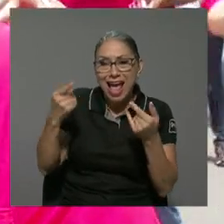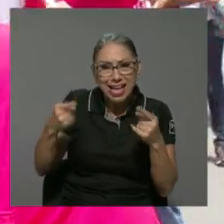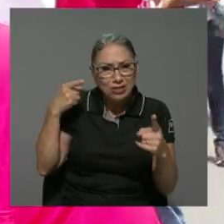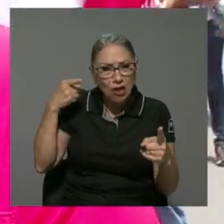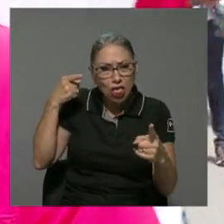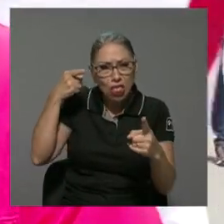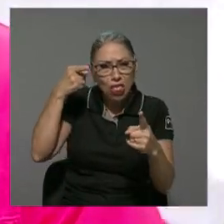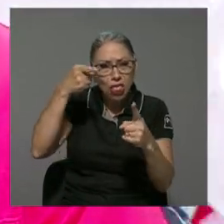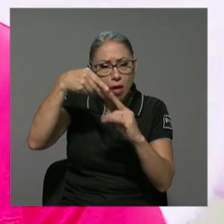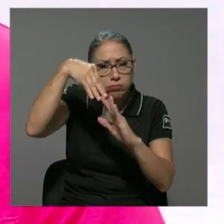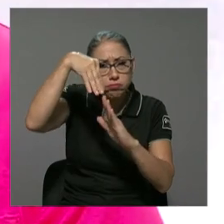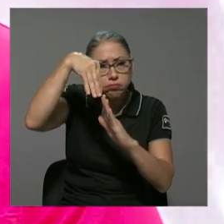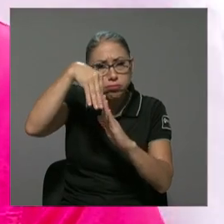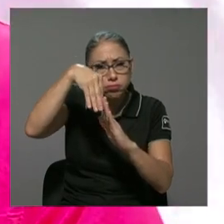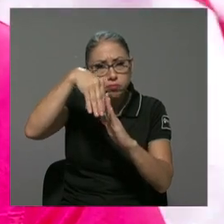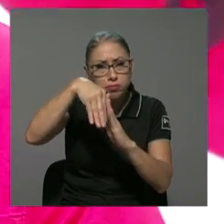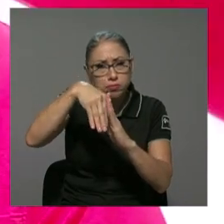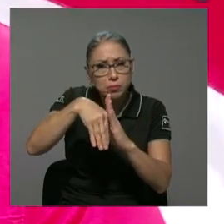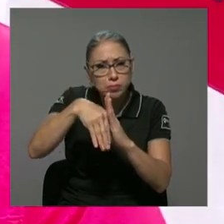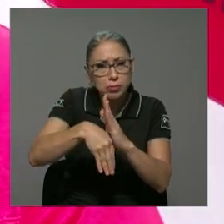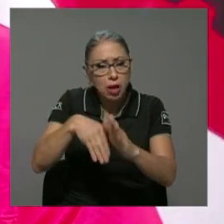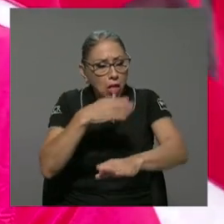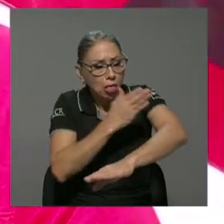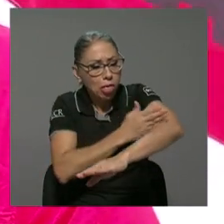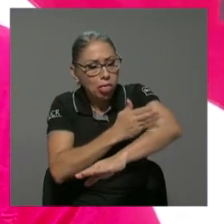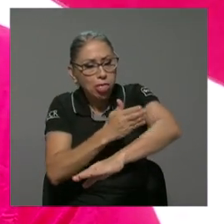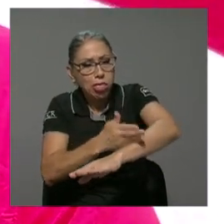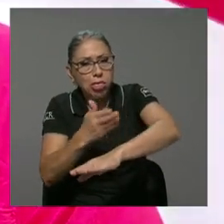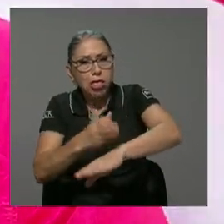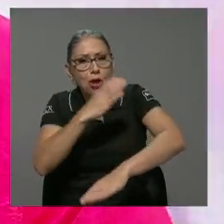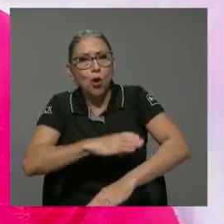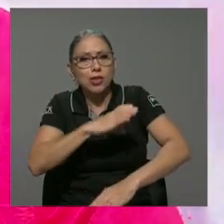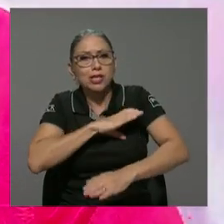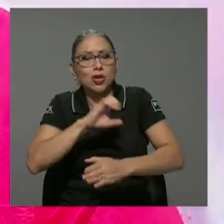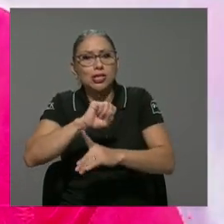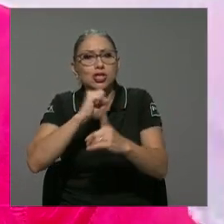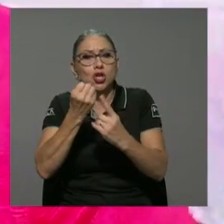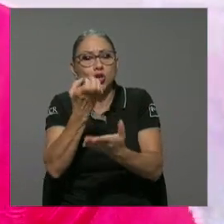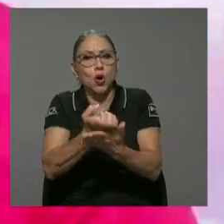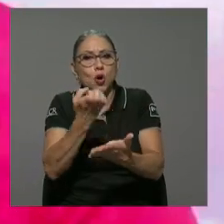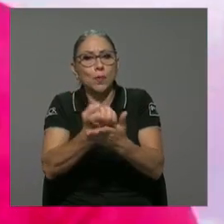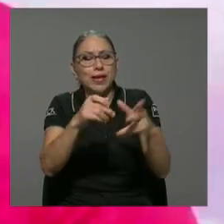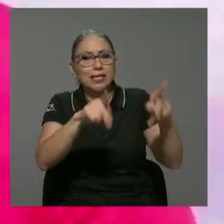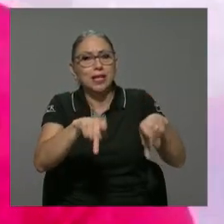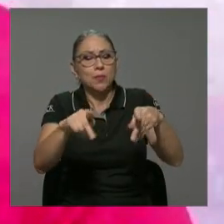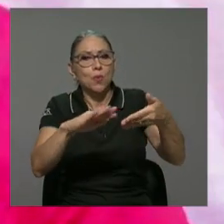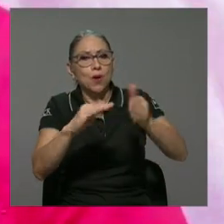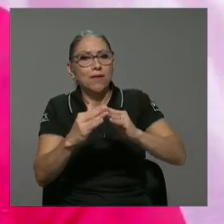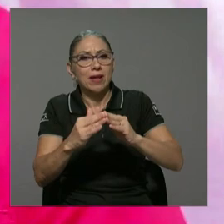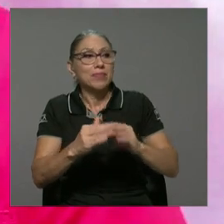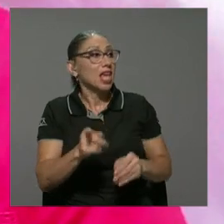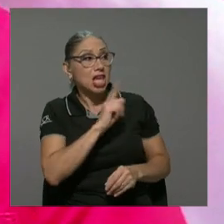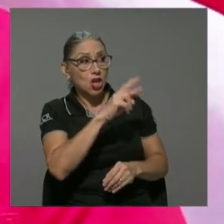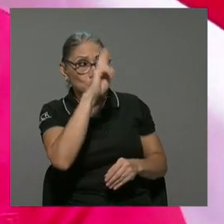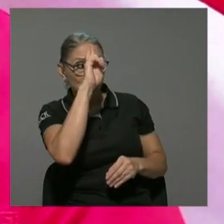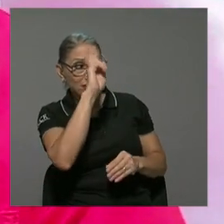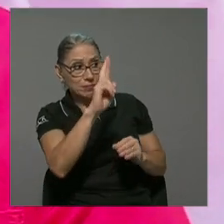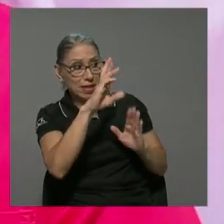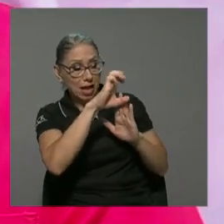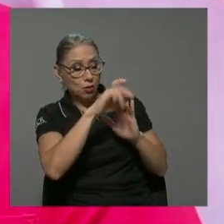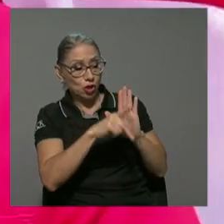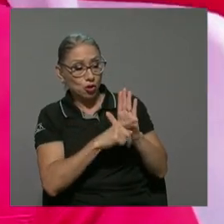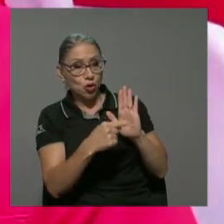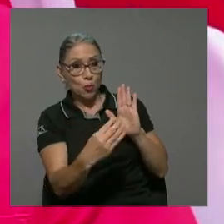al deterioro efectivamente de las condiciones socioeconómicas del pueblo. Y no se respeta este mandato constitucional del